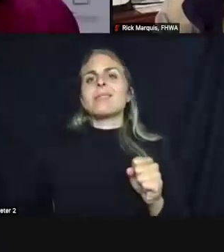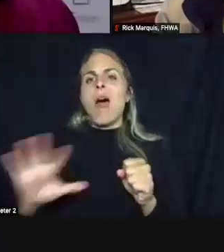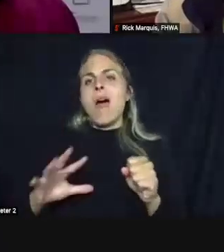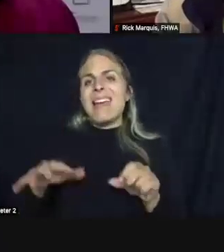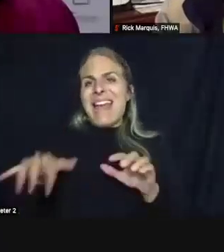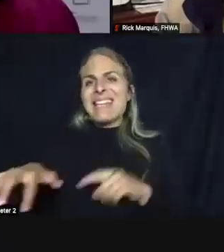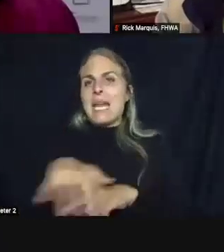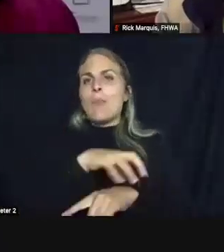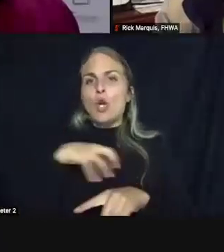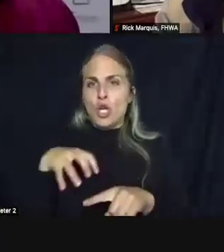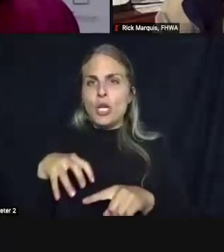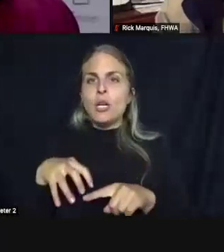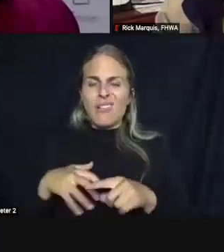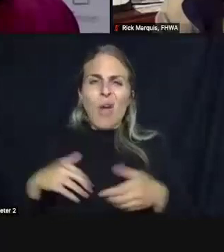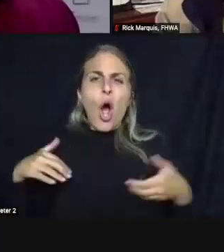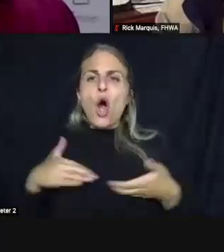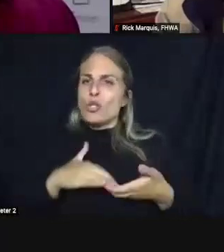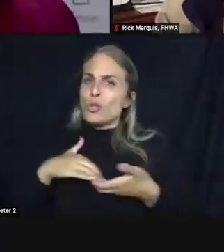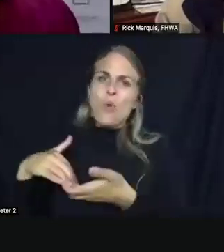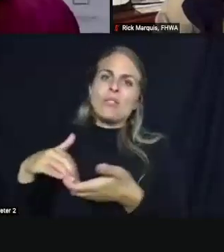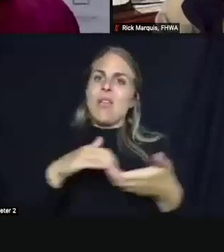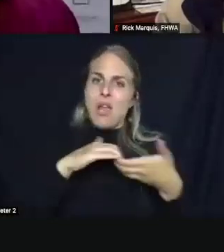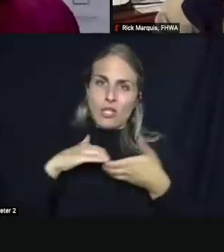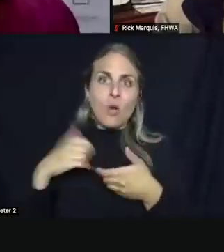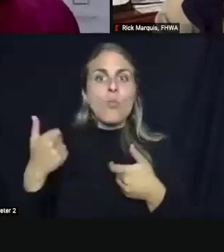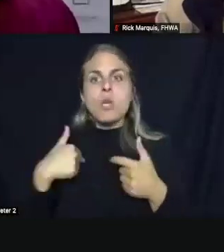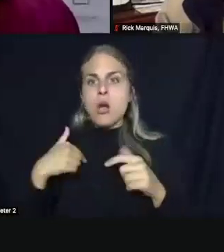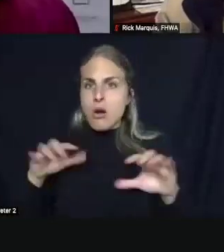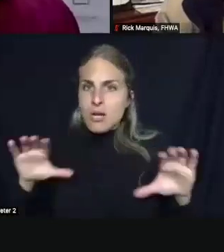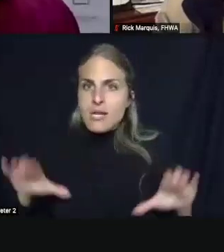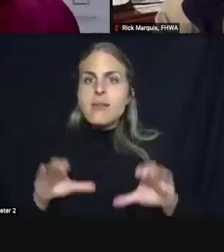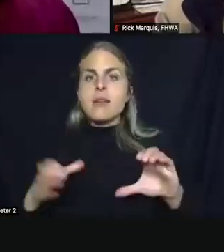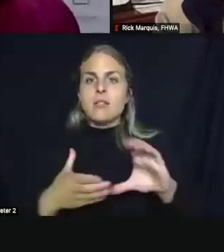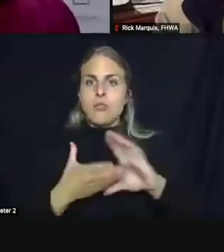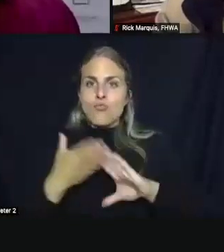presidente de la Asociación del Vecindario